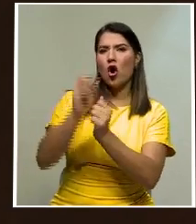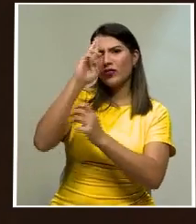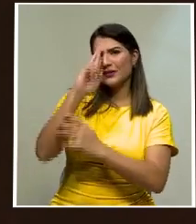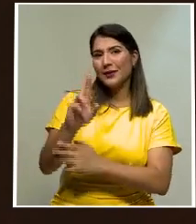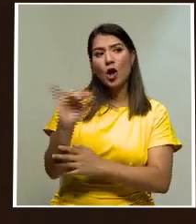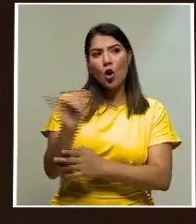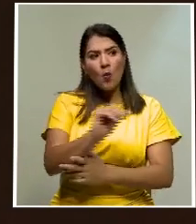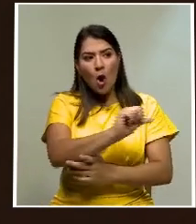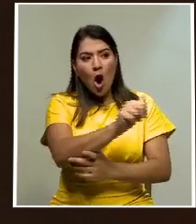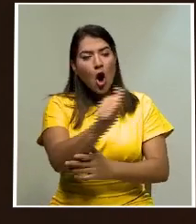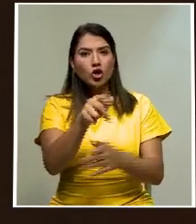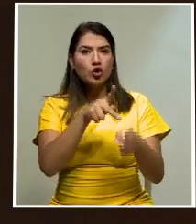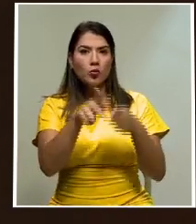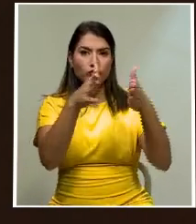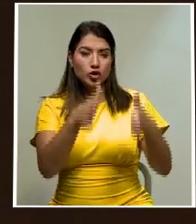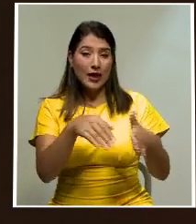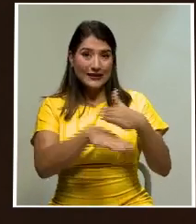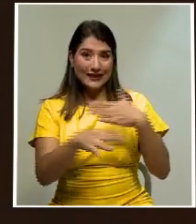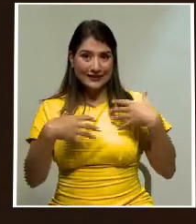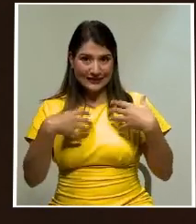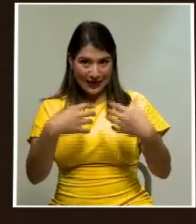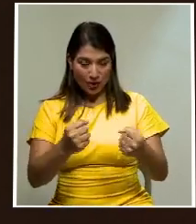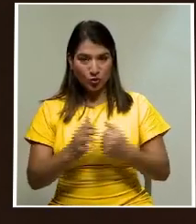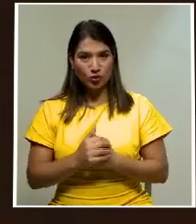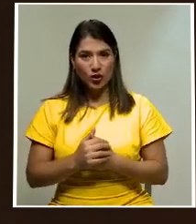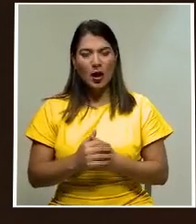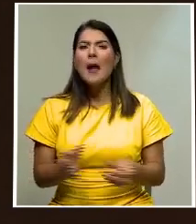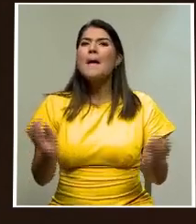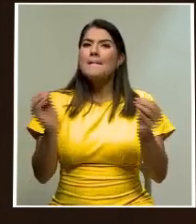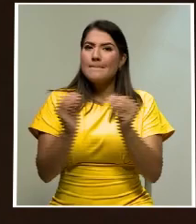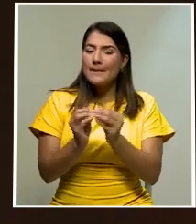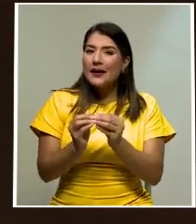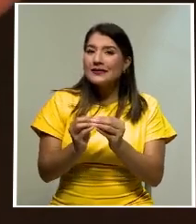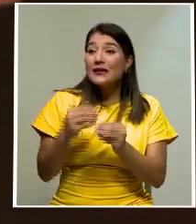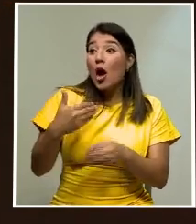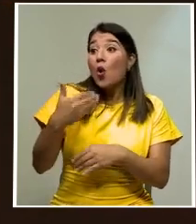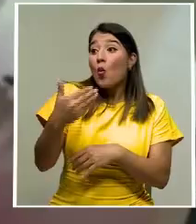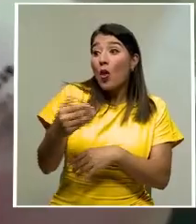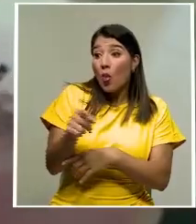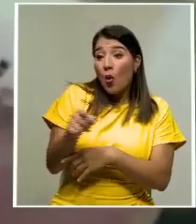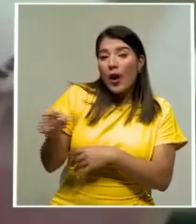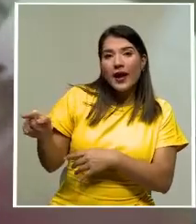profesionales en ciencias de la salud, en especial cuando en su campo de ejercicio